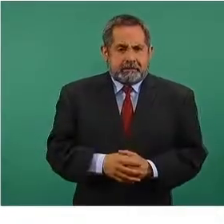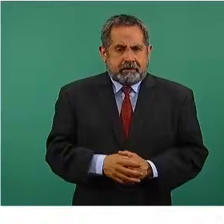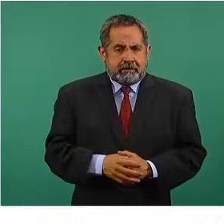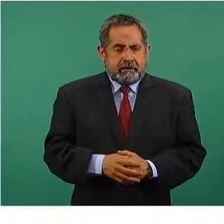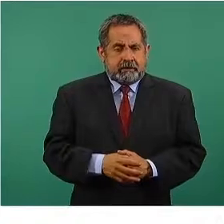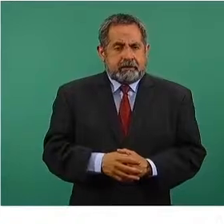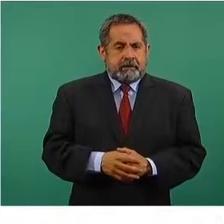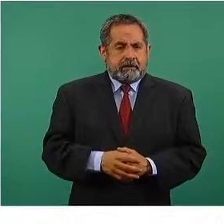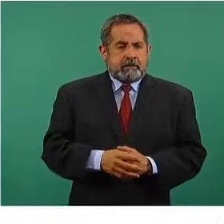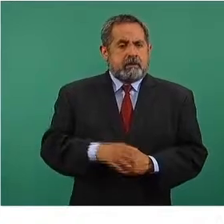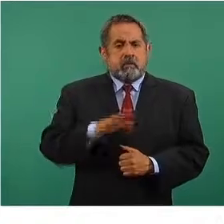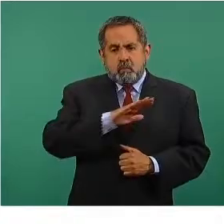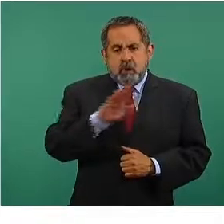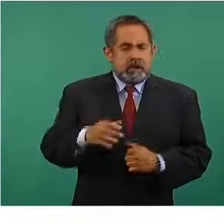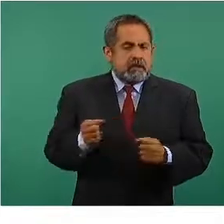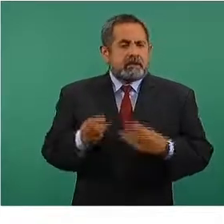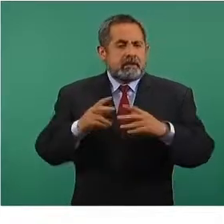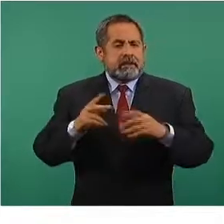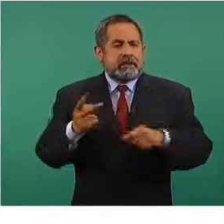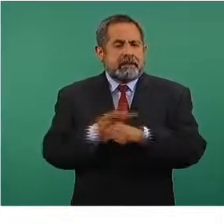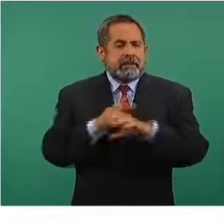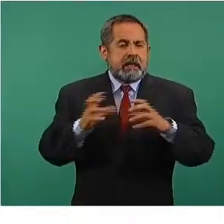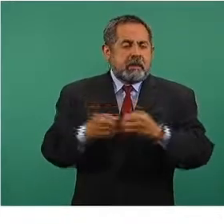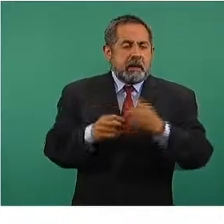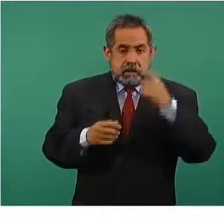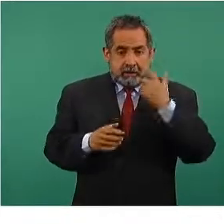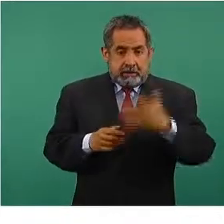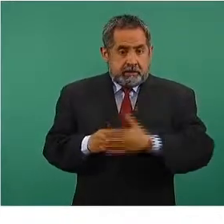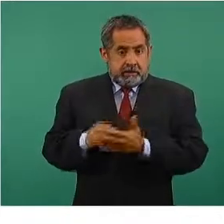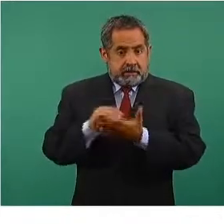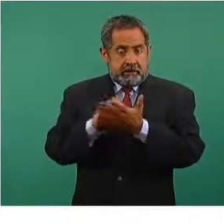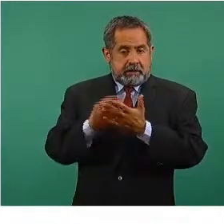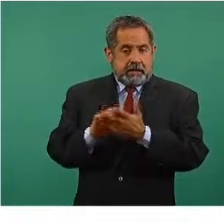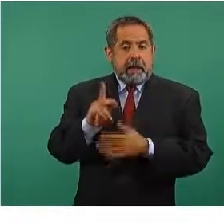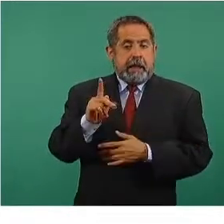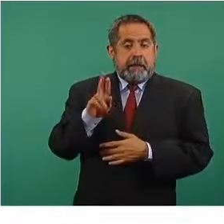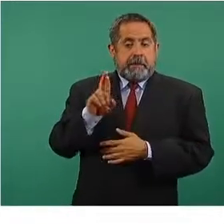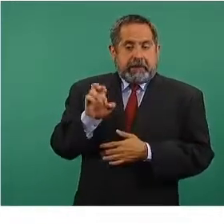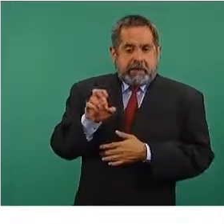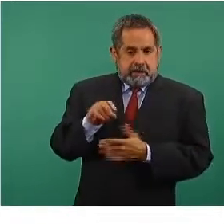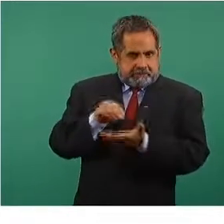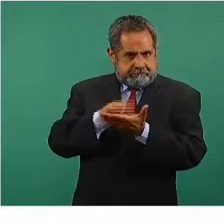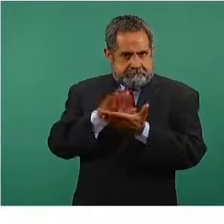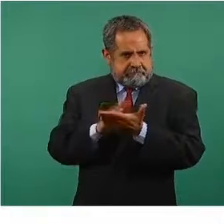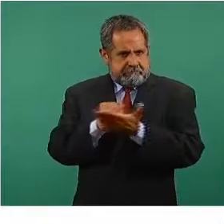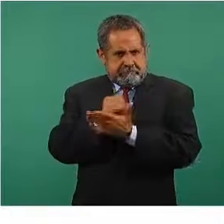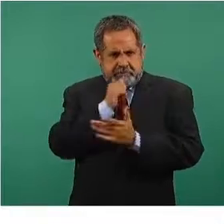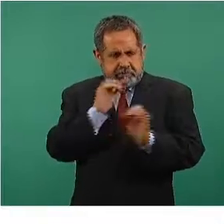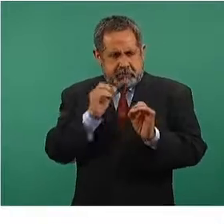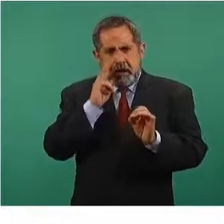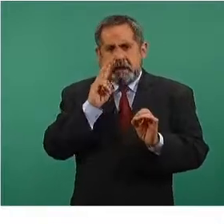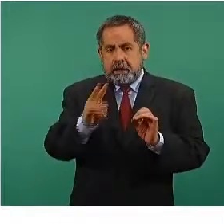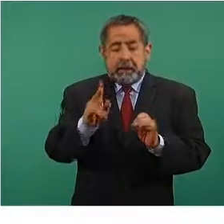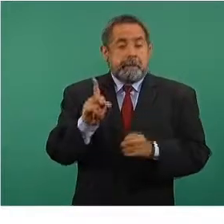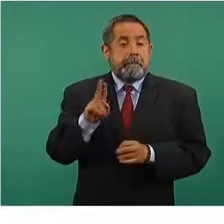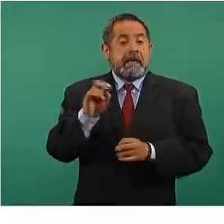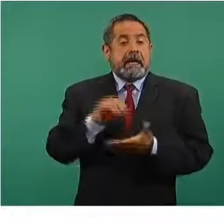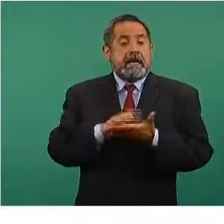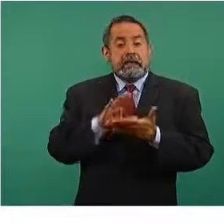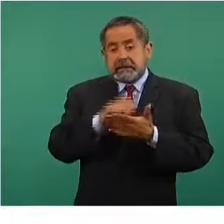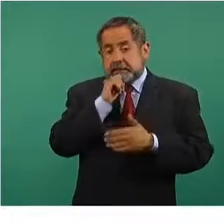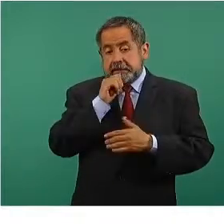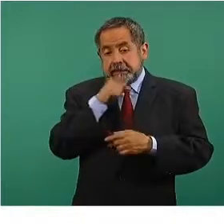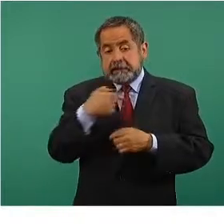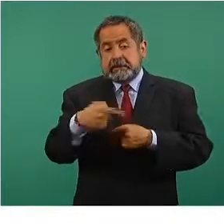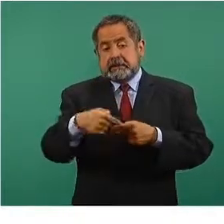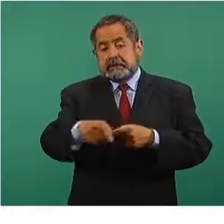exceso de mortalidad por todas las causas, ya vimos. Tenemos un dato que es preliminar. Y esto es un dato que también es preliminar. Estos son lo que